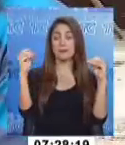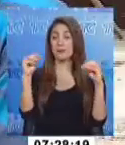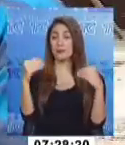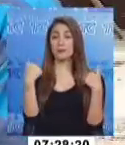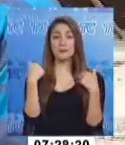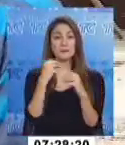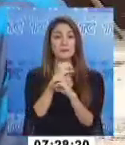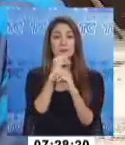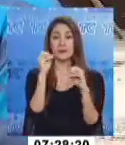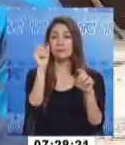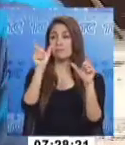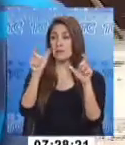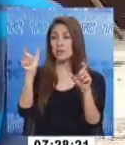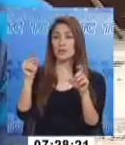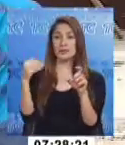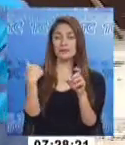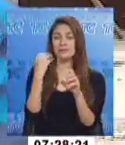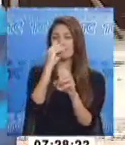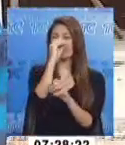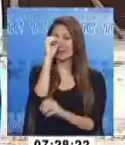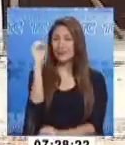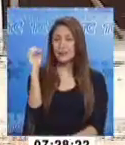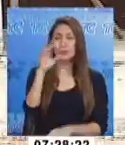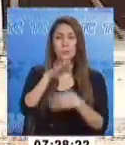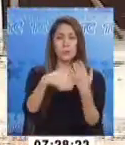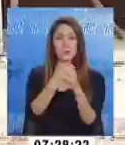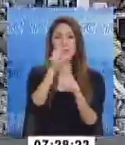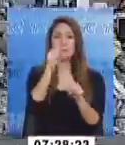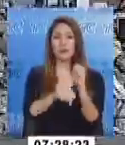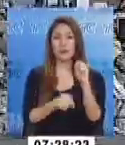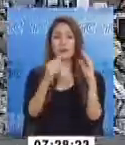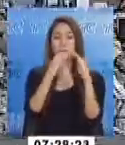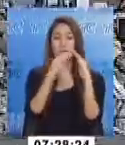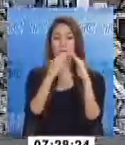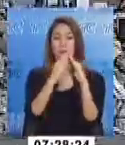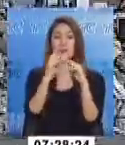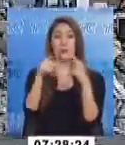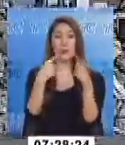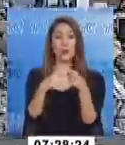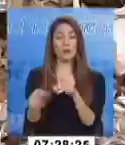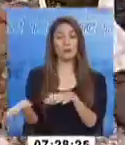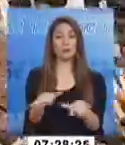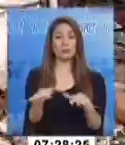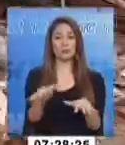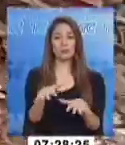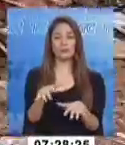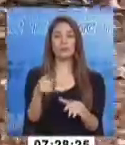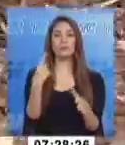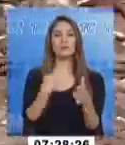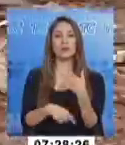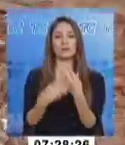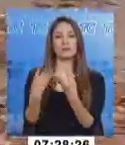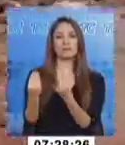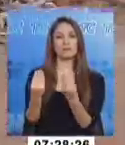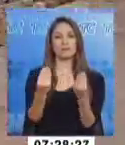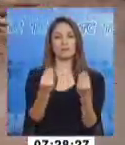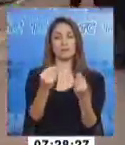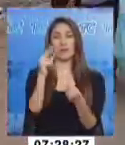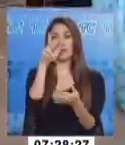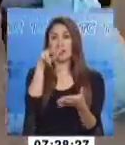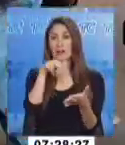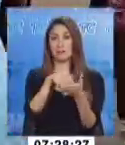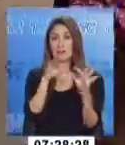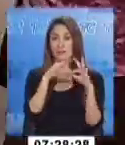resto de las personas por allá tampoco. Todo está destruido completamente. El día del siniestro los negocios estaban llenos. Más de 3.000